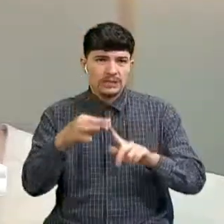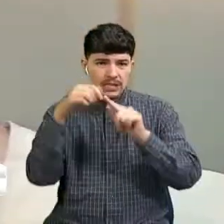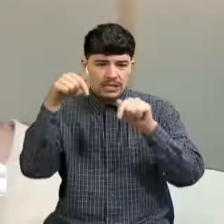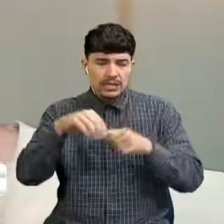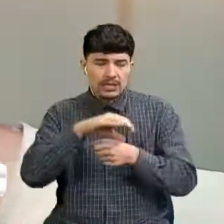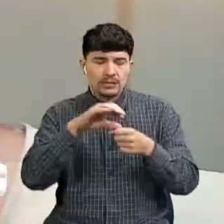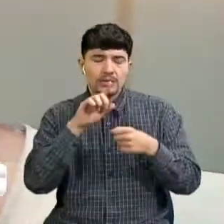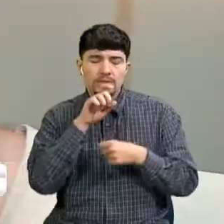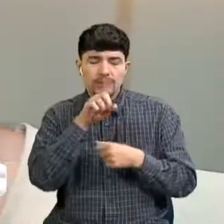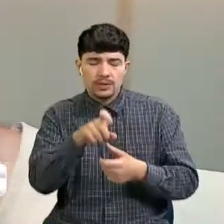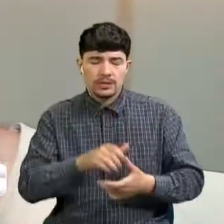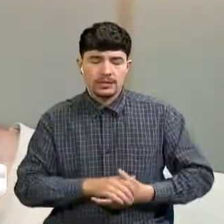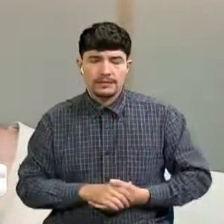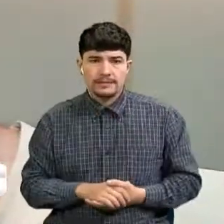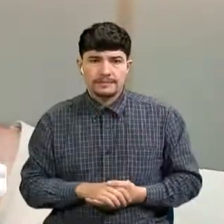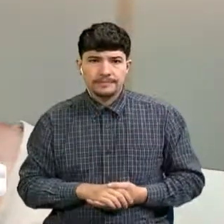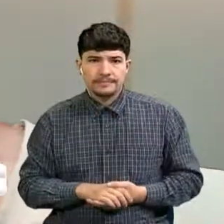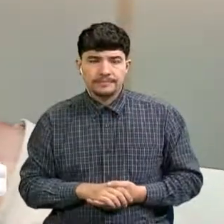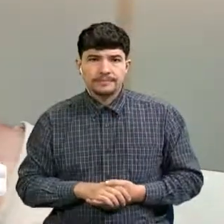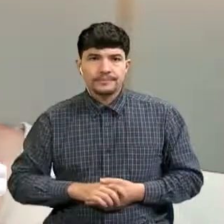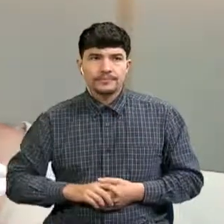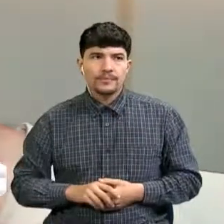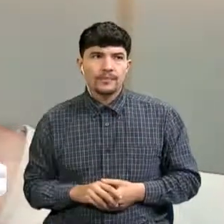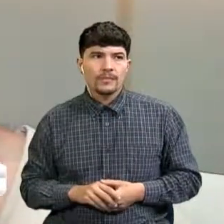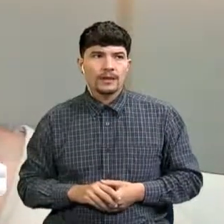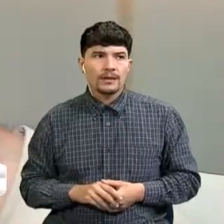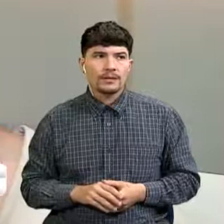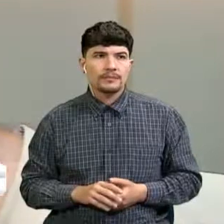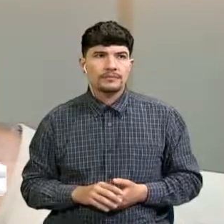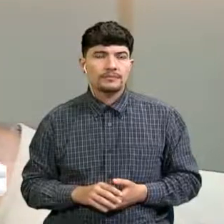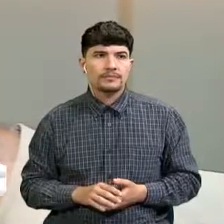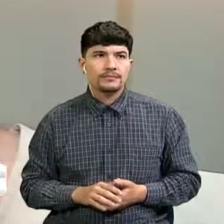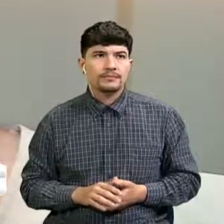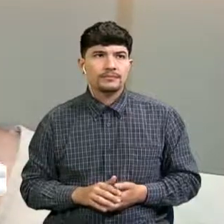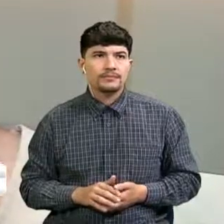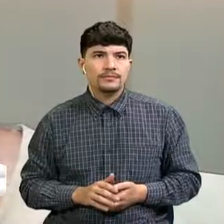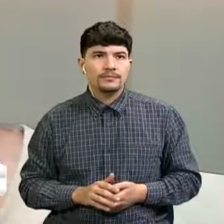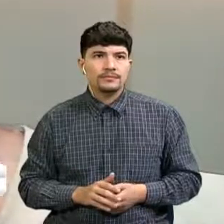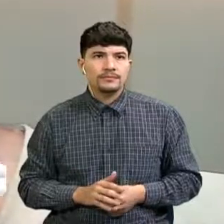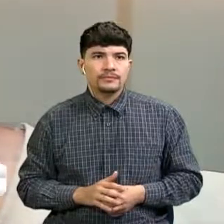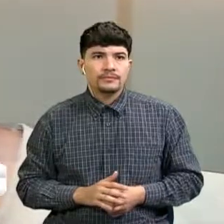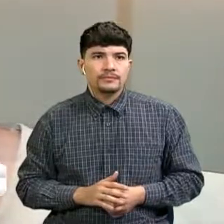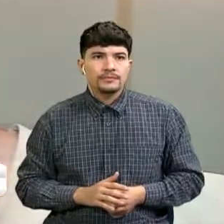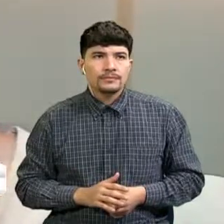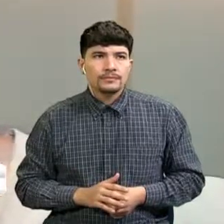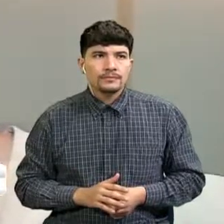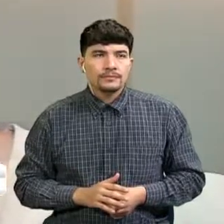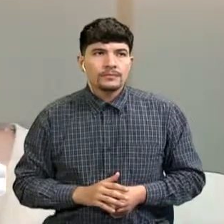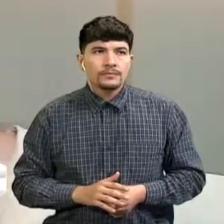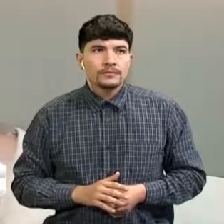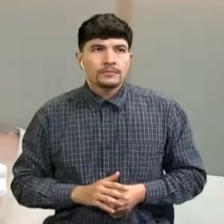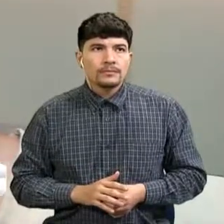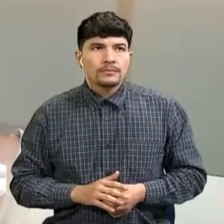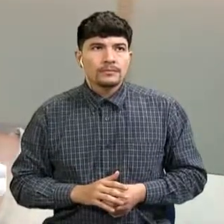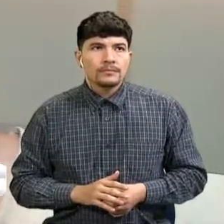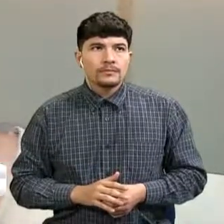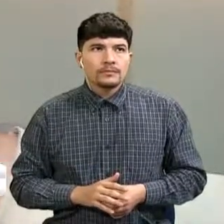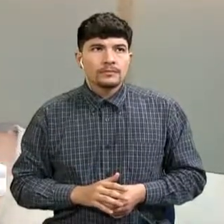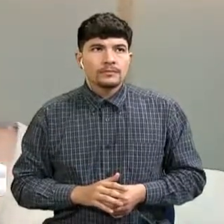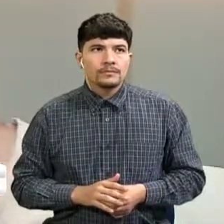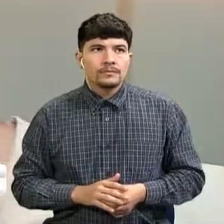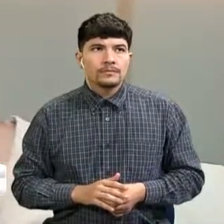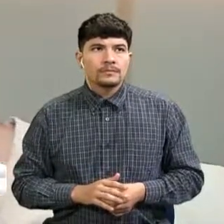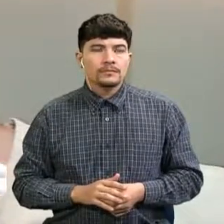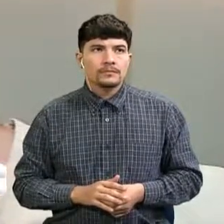de la calidad la información y de el cumplimiento realmente a una política de transparencia que